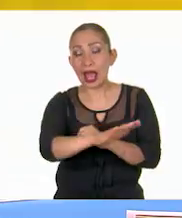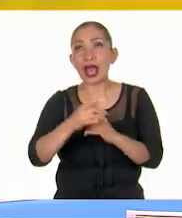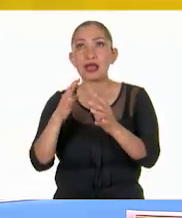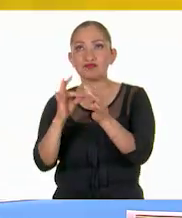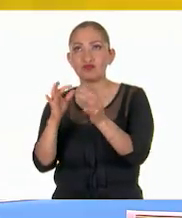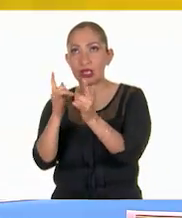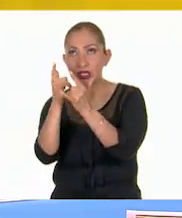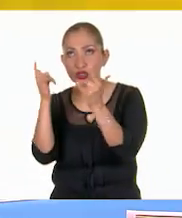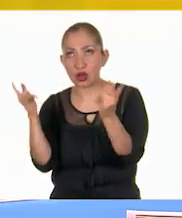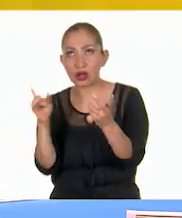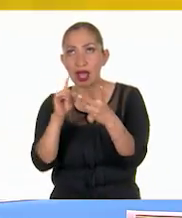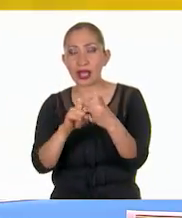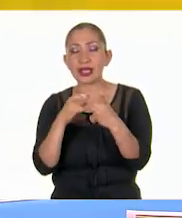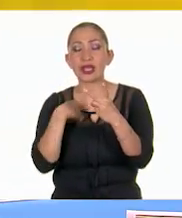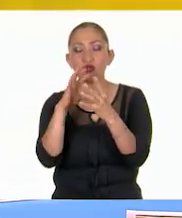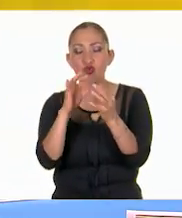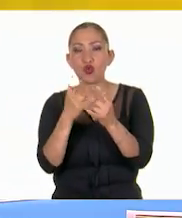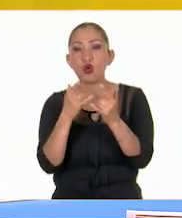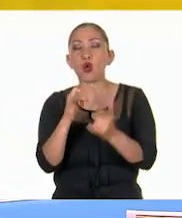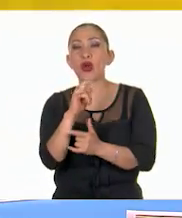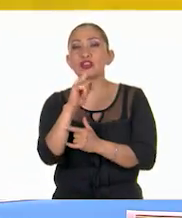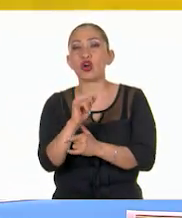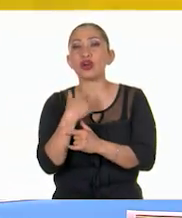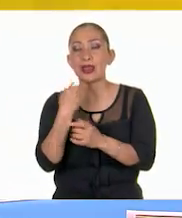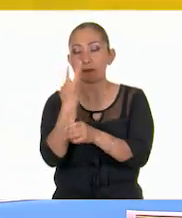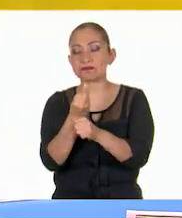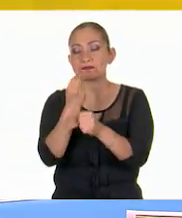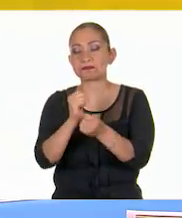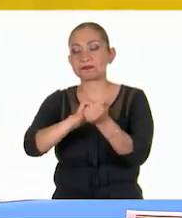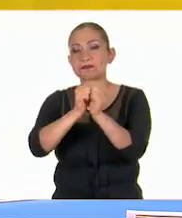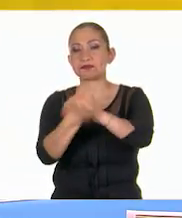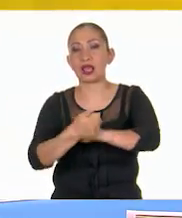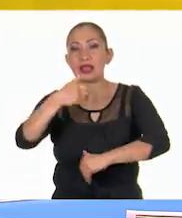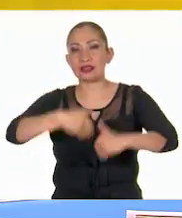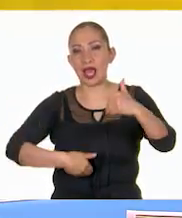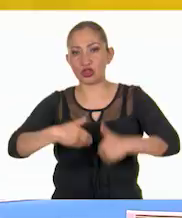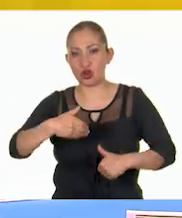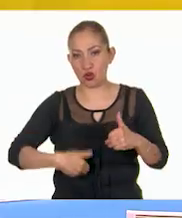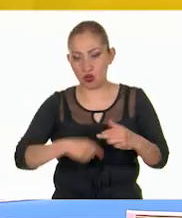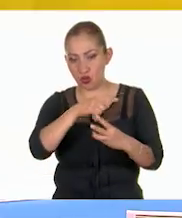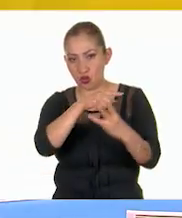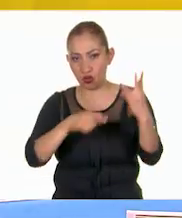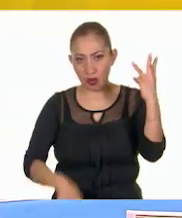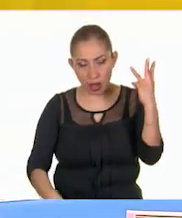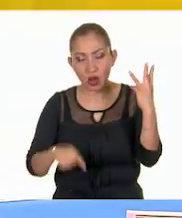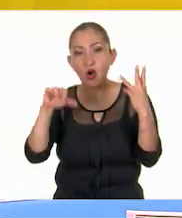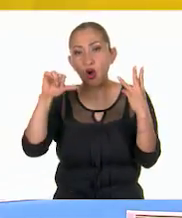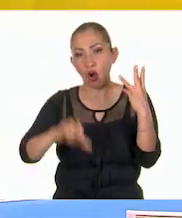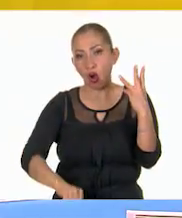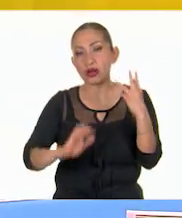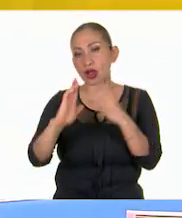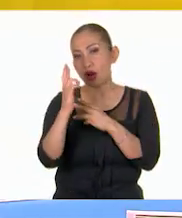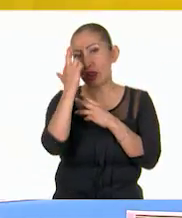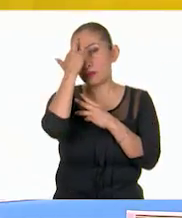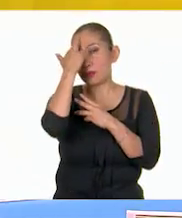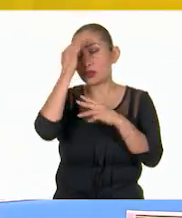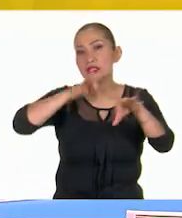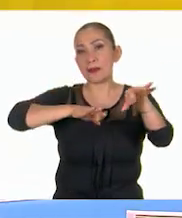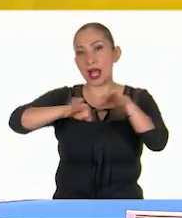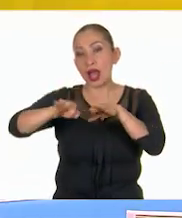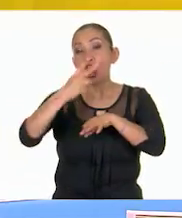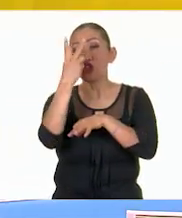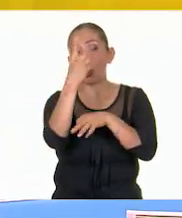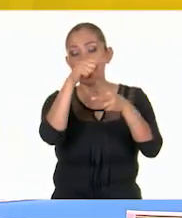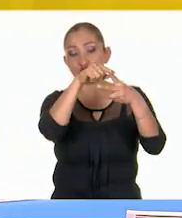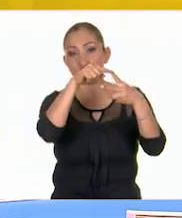histórico y al cuento adaptado como obra de teatro, respectivamente. Y pues hoy nos toca repasar lo trabajado en las